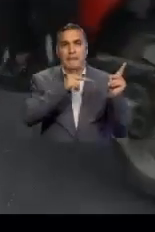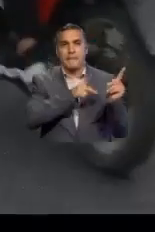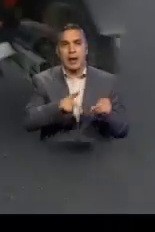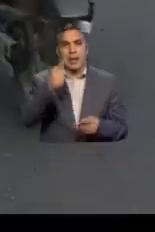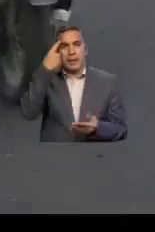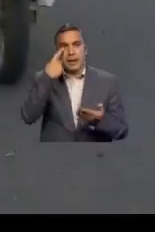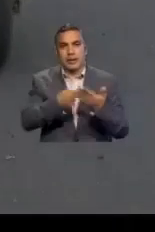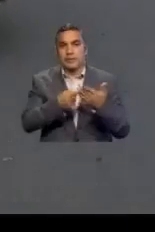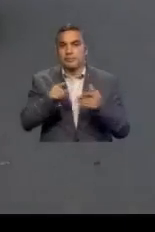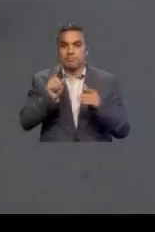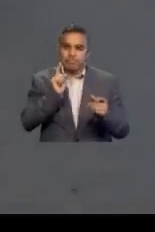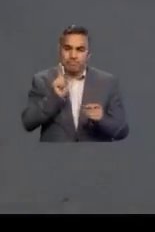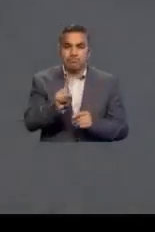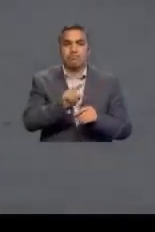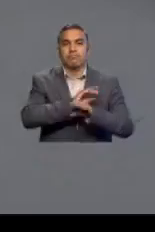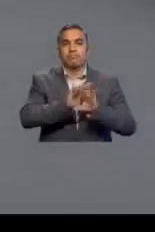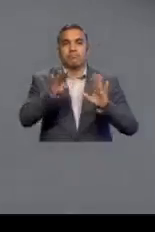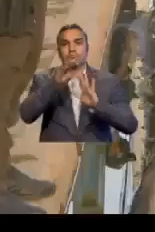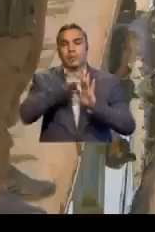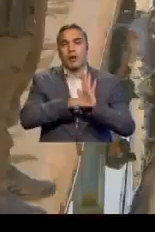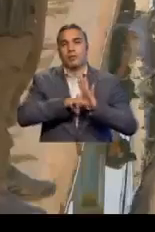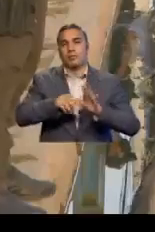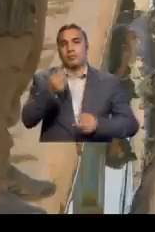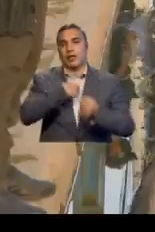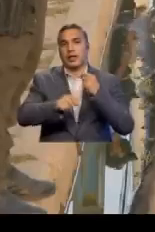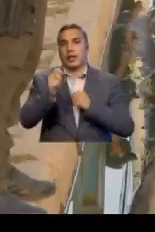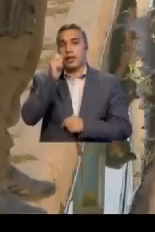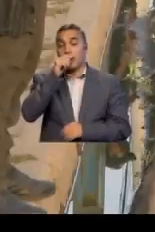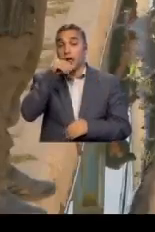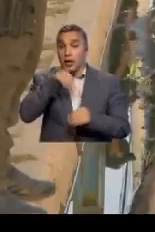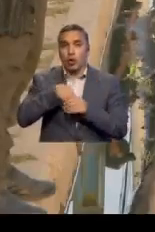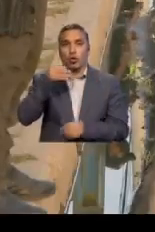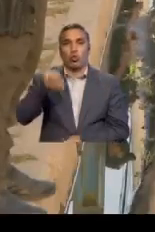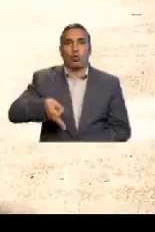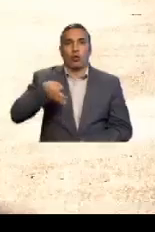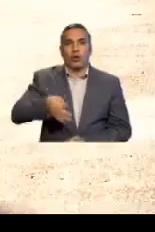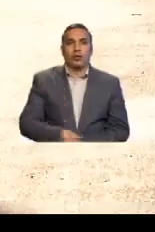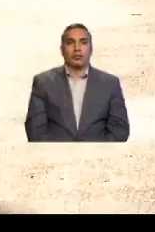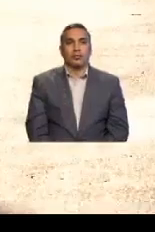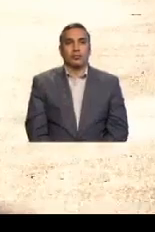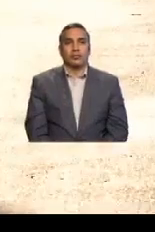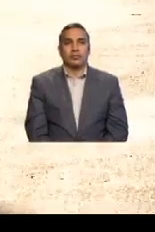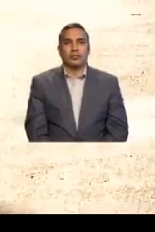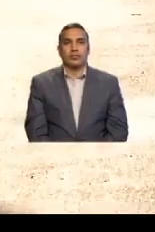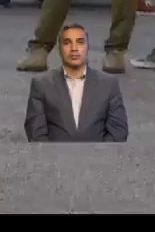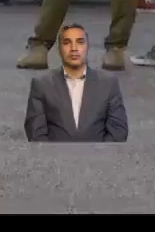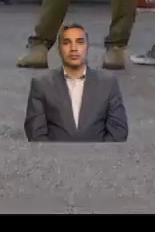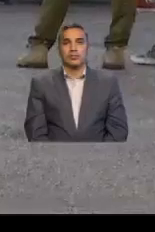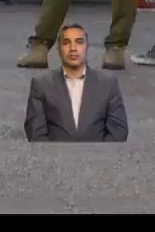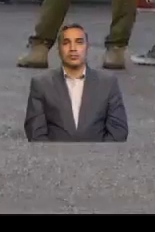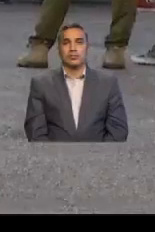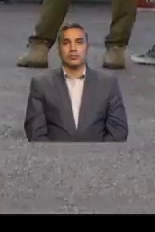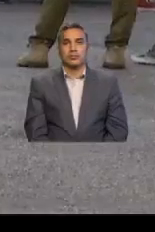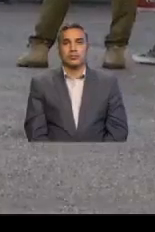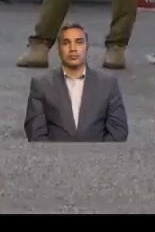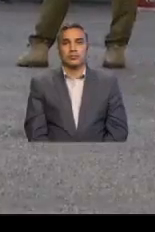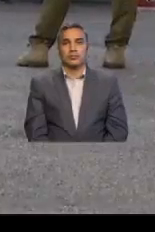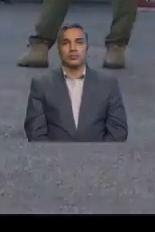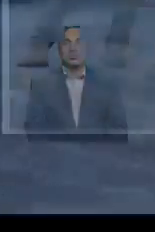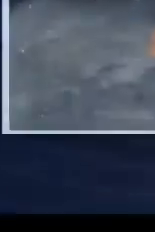para erradicar estos hechos violentos registrados en el cantón Durán. Jorge García, TC